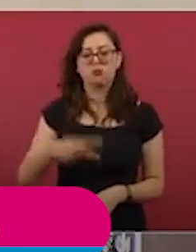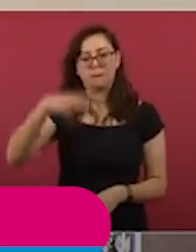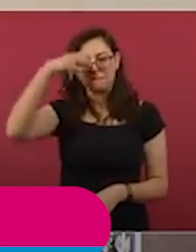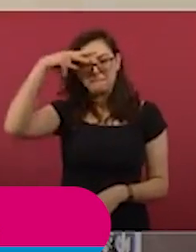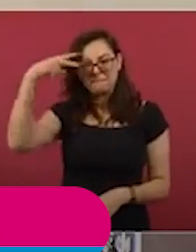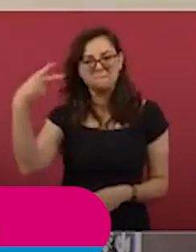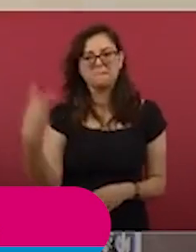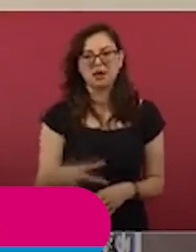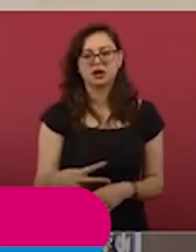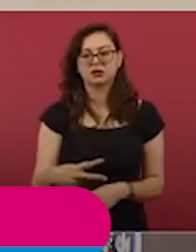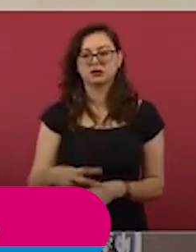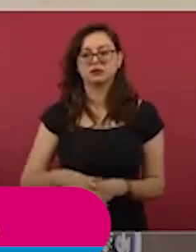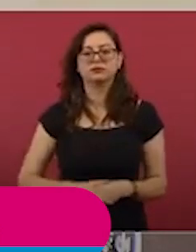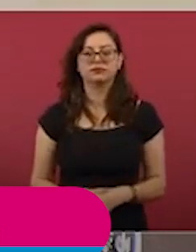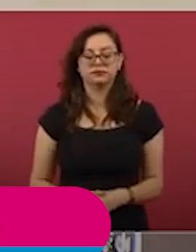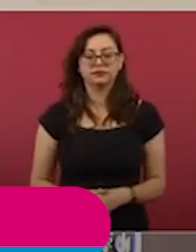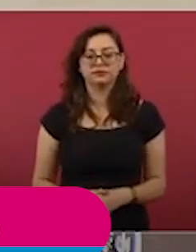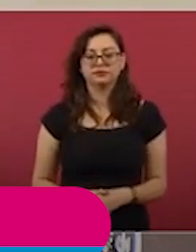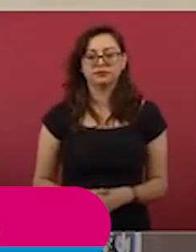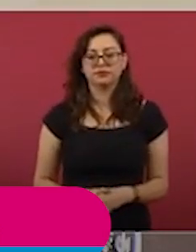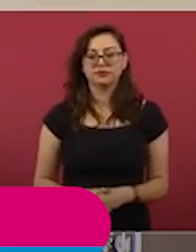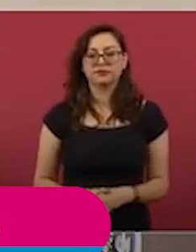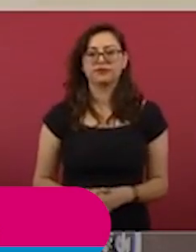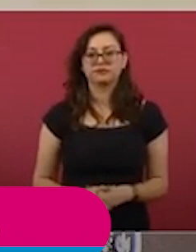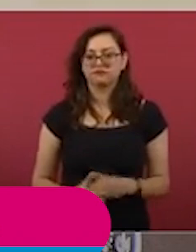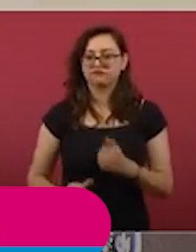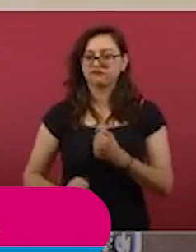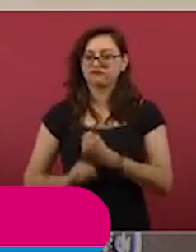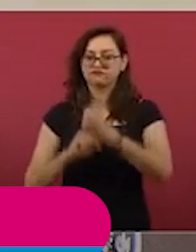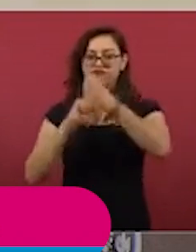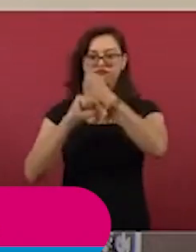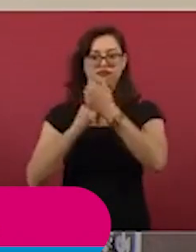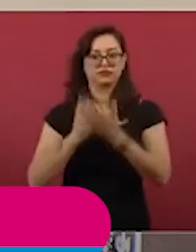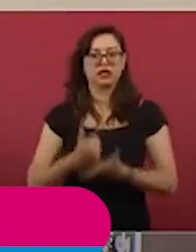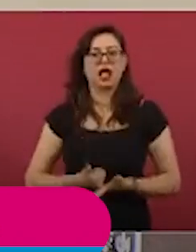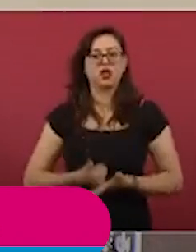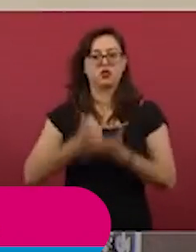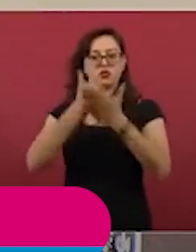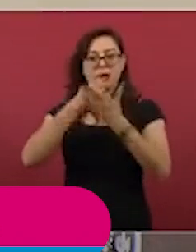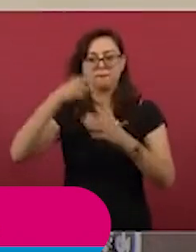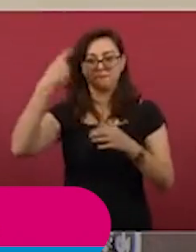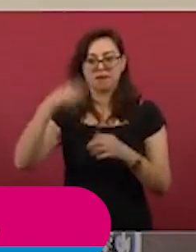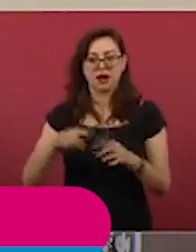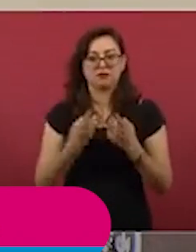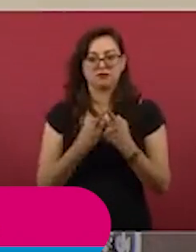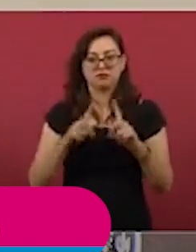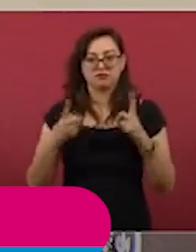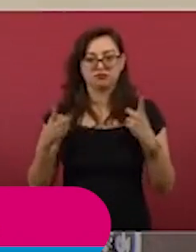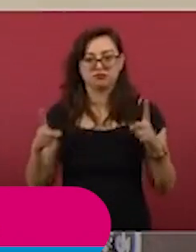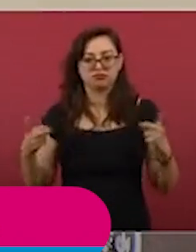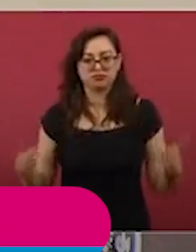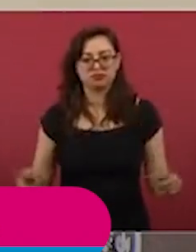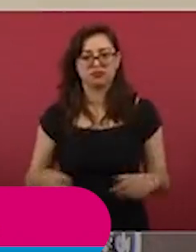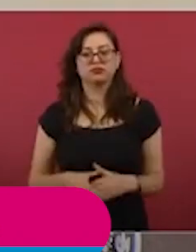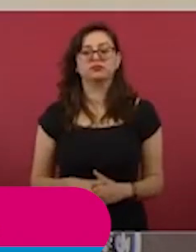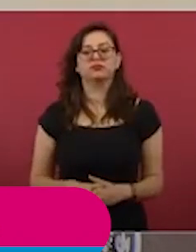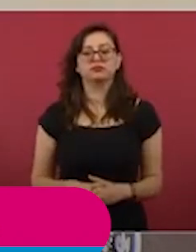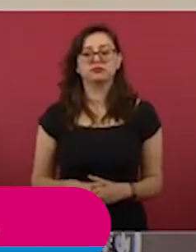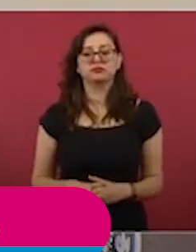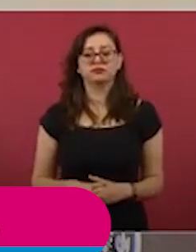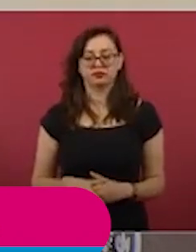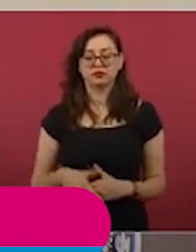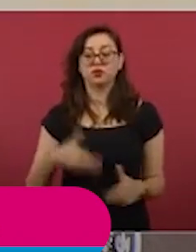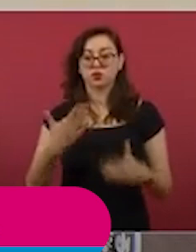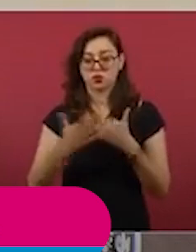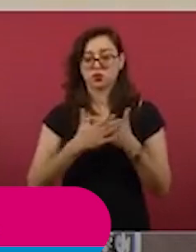México y es palanca para el desarrollo nacional. Entonces, vamos